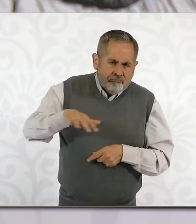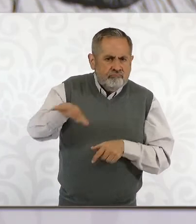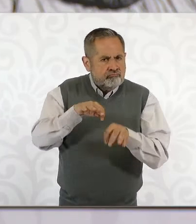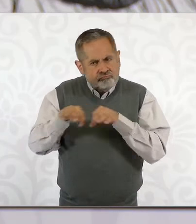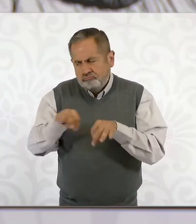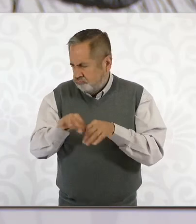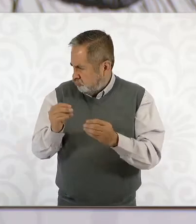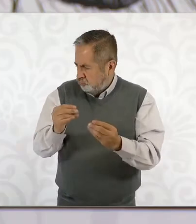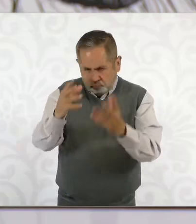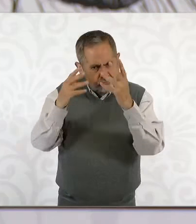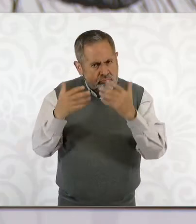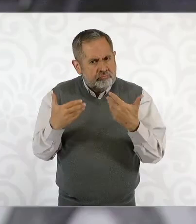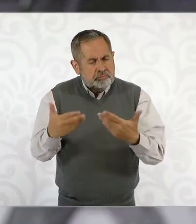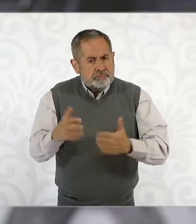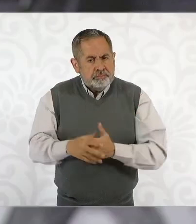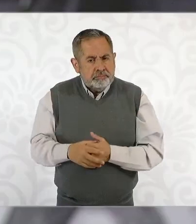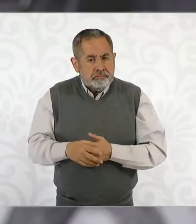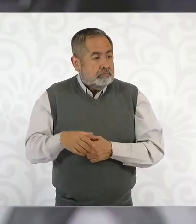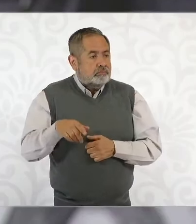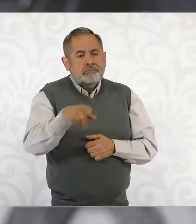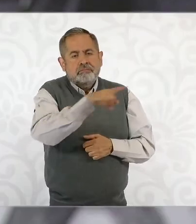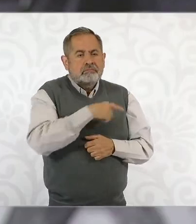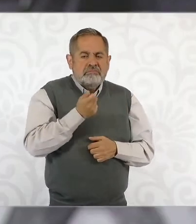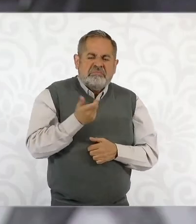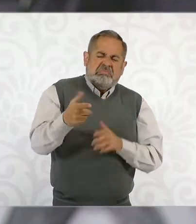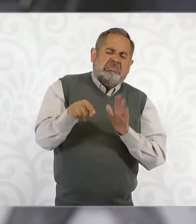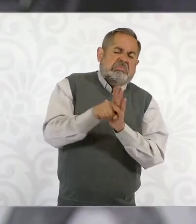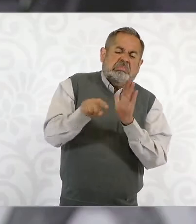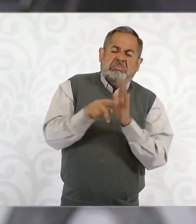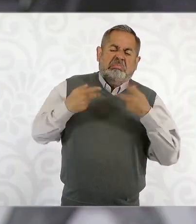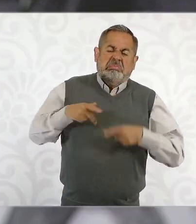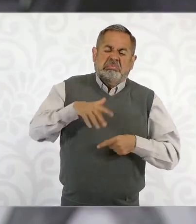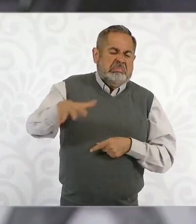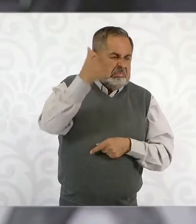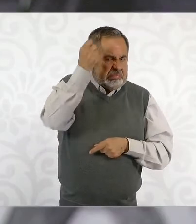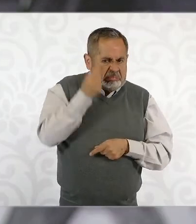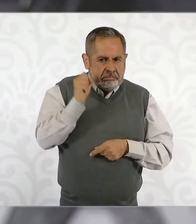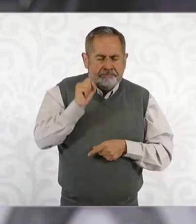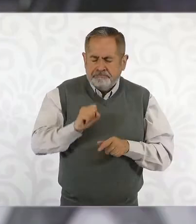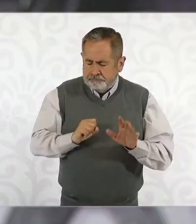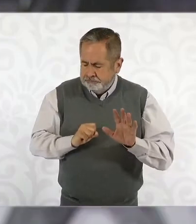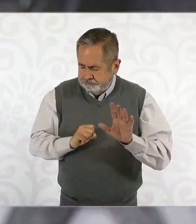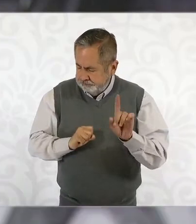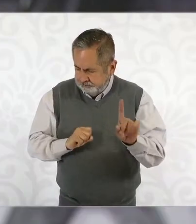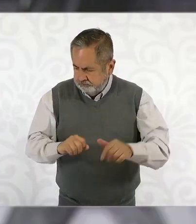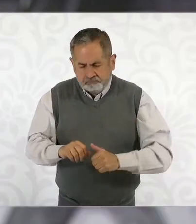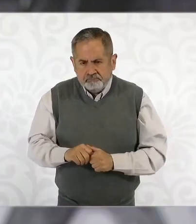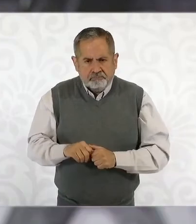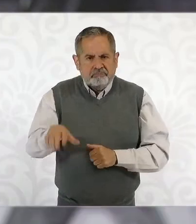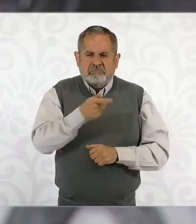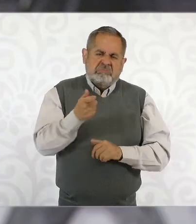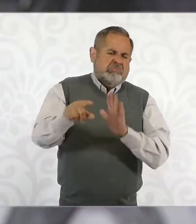trabajador, porque se estigmatiza mucho a la gente de Sinaloa de